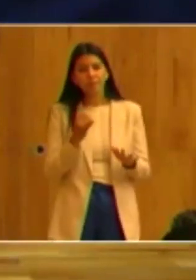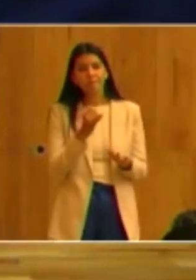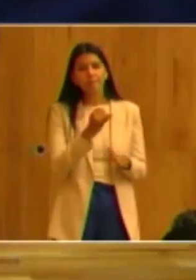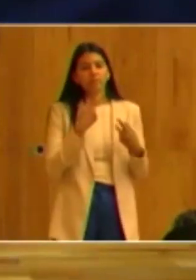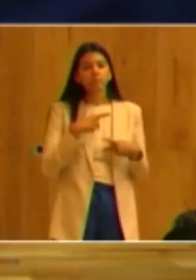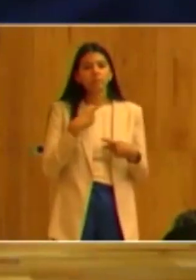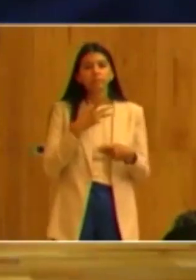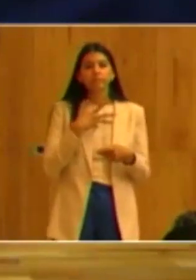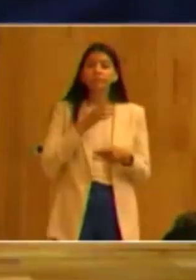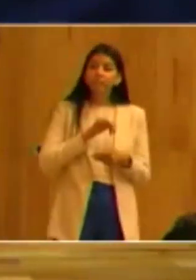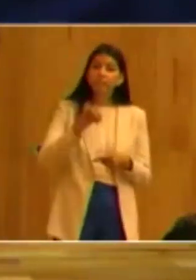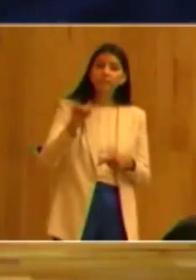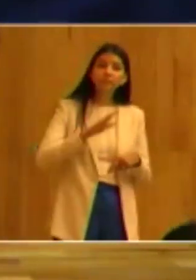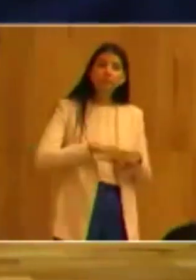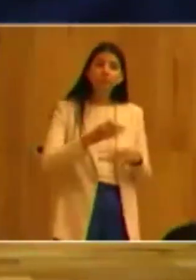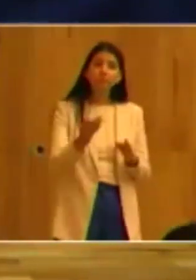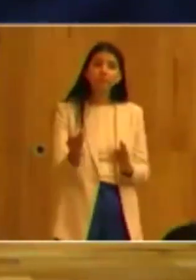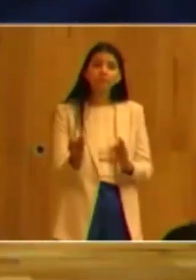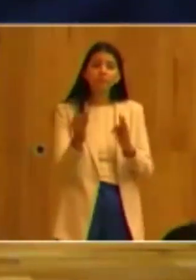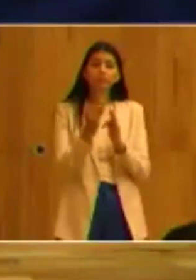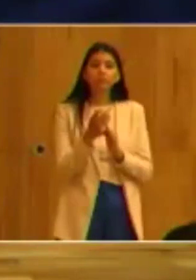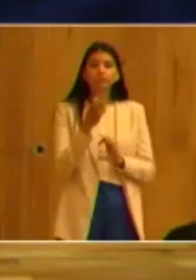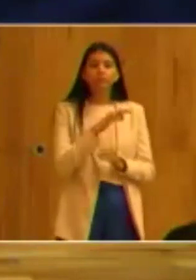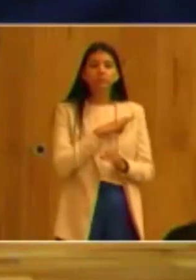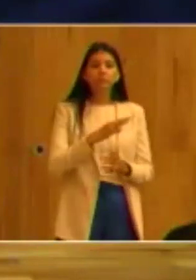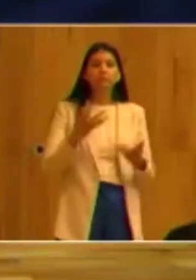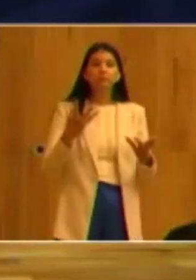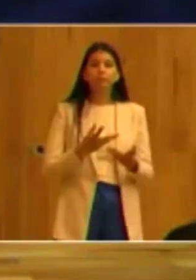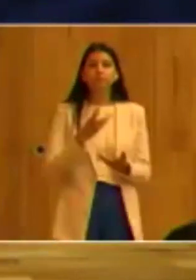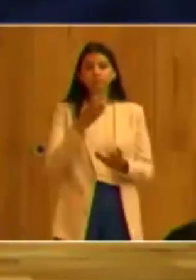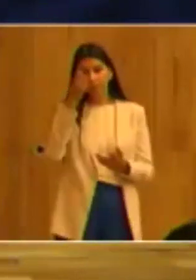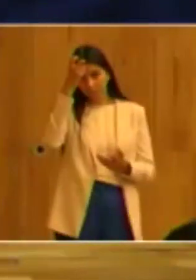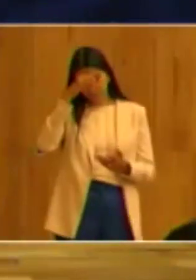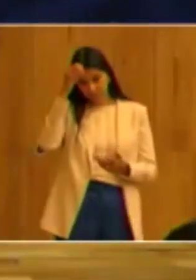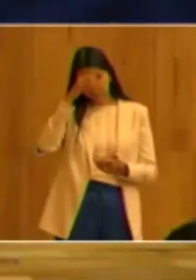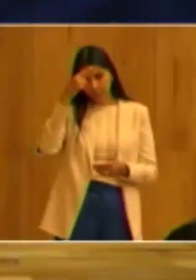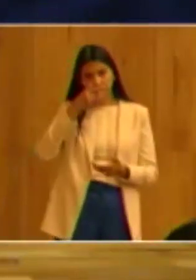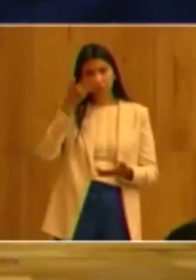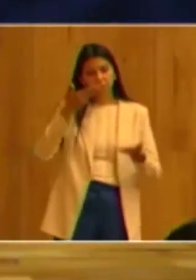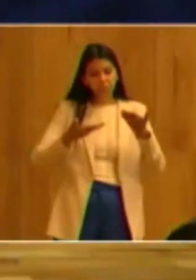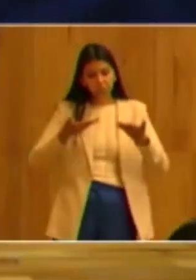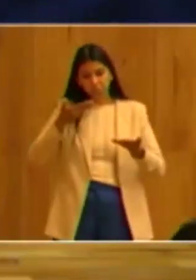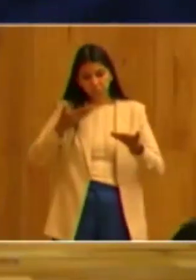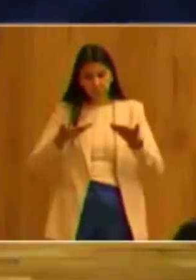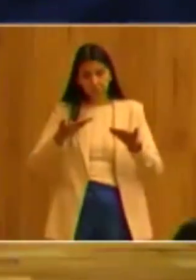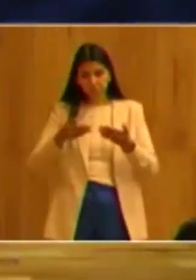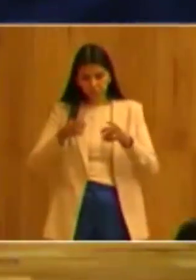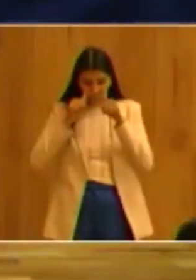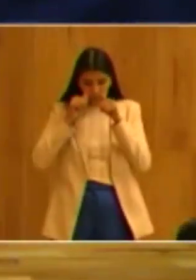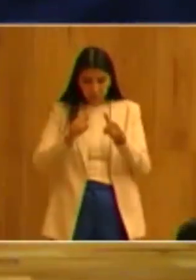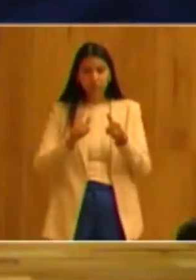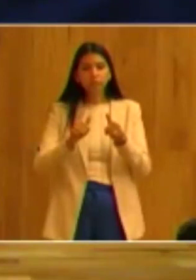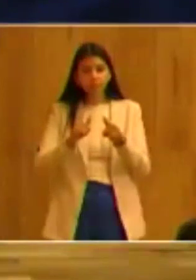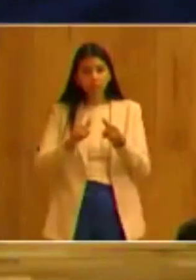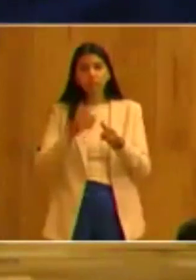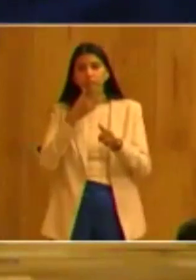personas que tenemos lejos, estamos muy cerca. Eso podría ser una aportación para equilibrar. En ese caso, juzgando con perspectiva de género,